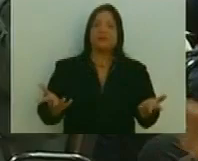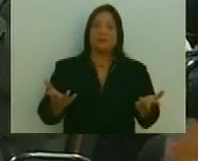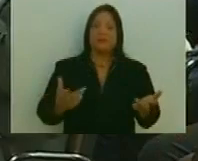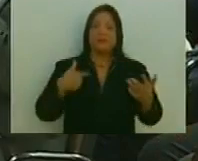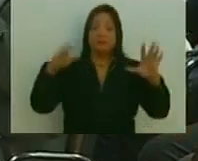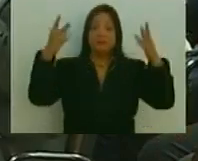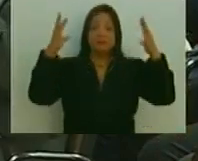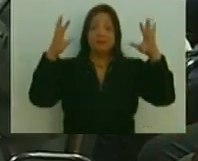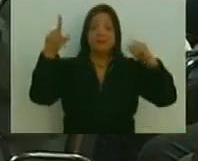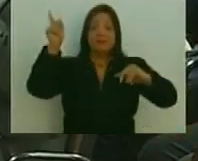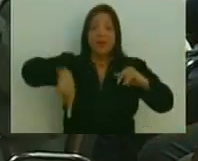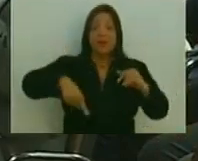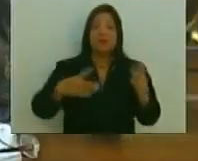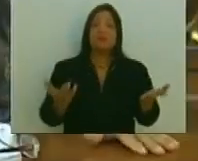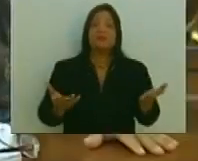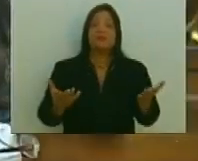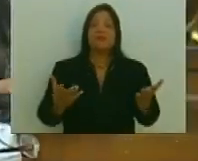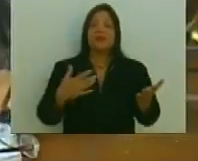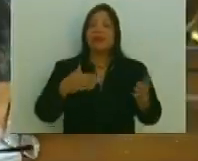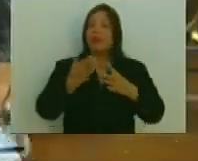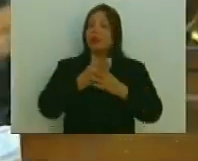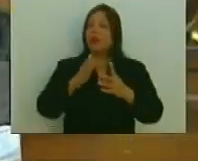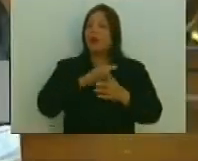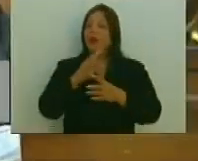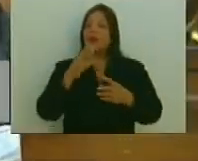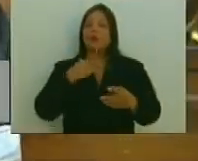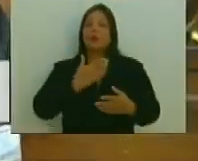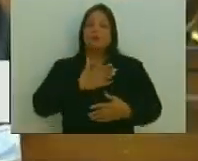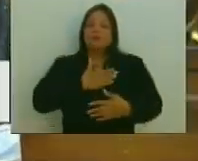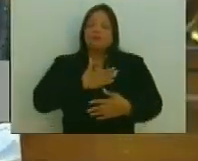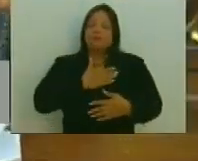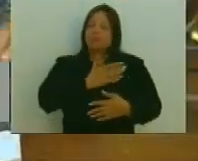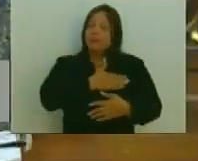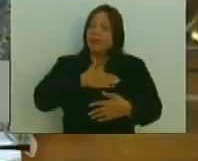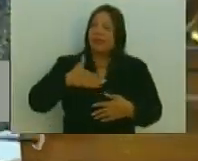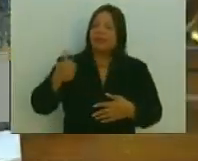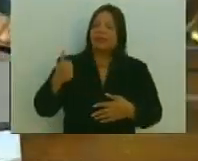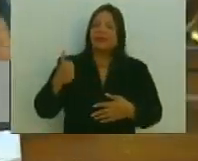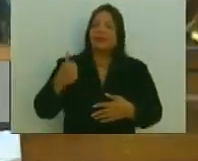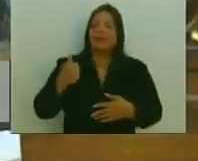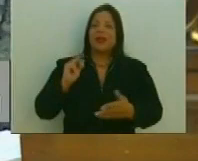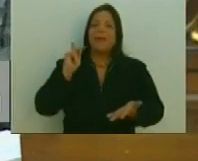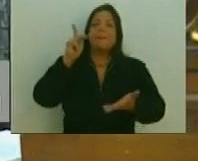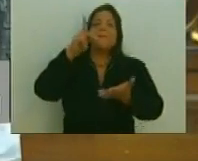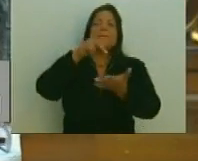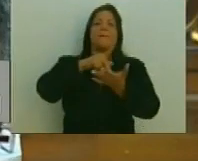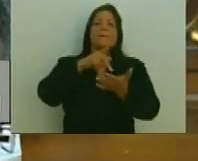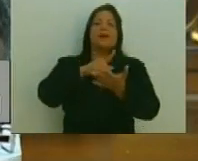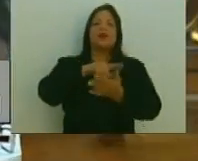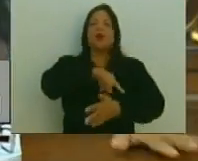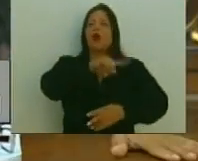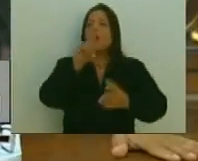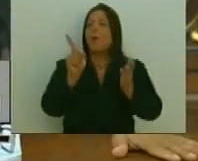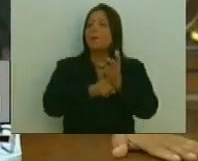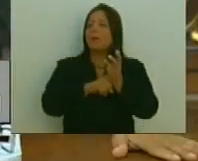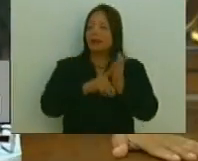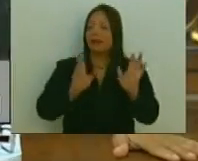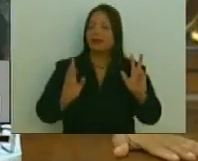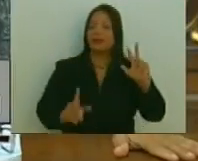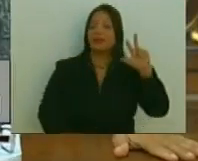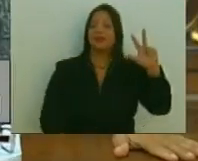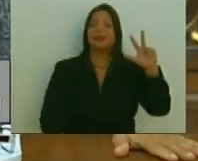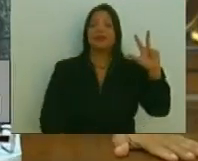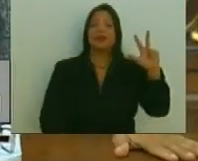Pero además, camarada, entre todos los anhelos, está también la participación plena y protagónica.